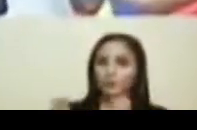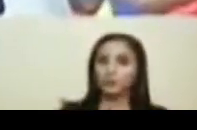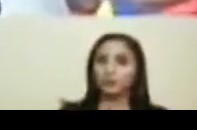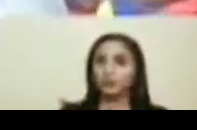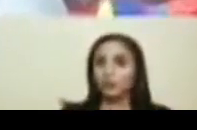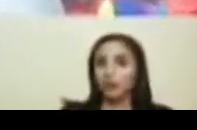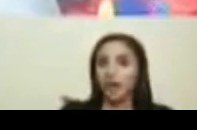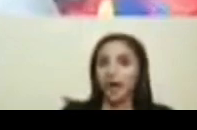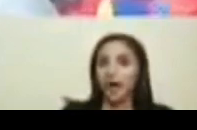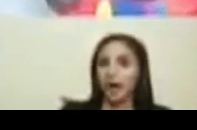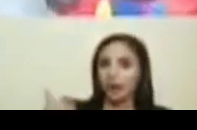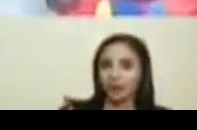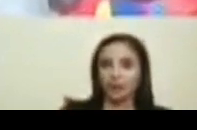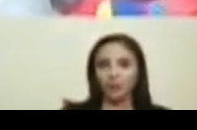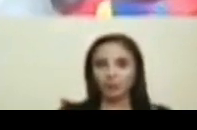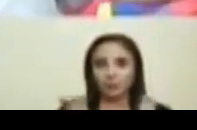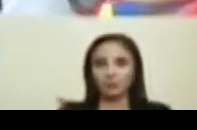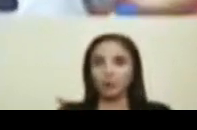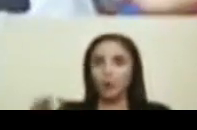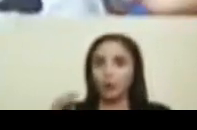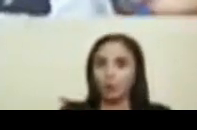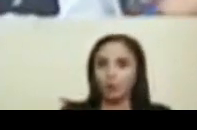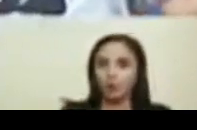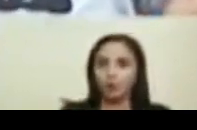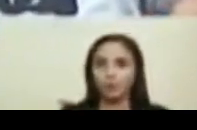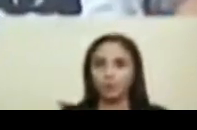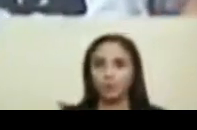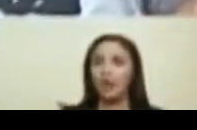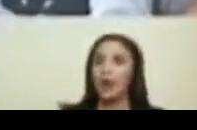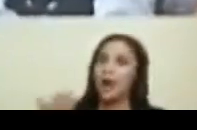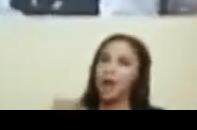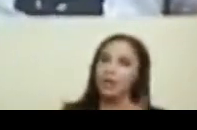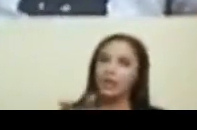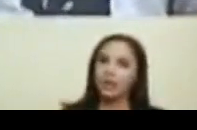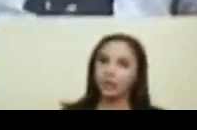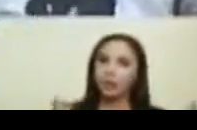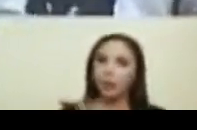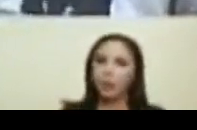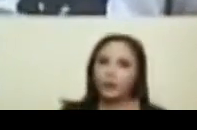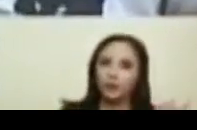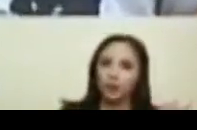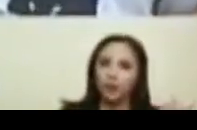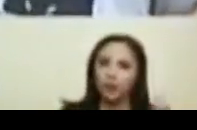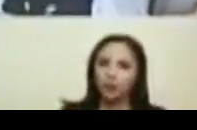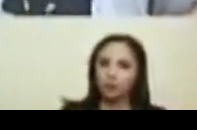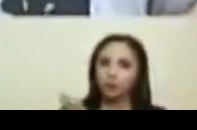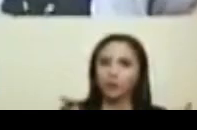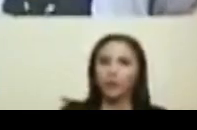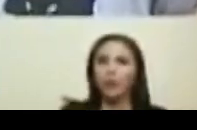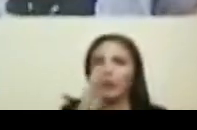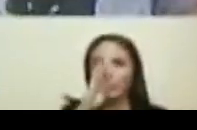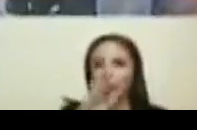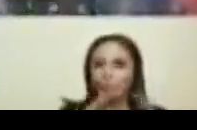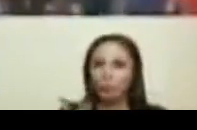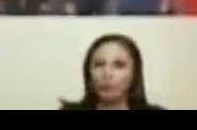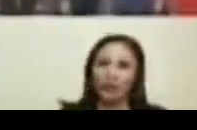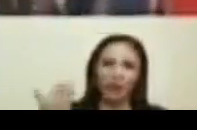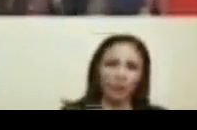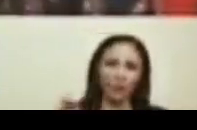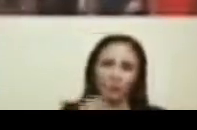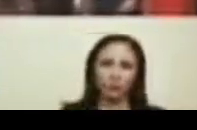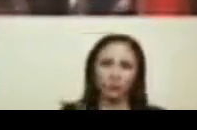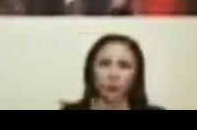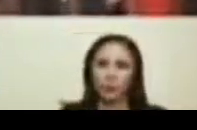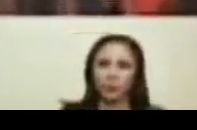monetario después de que néstor kirchner la liberó de las garras del banco mundial y del fondo monetario